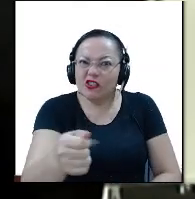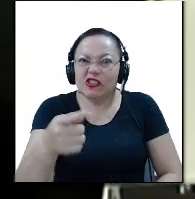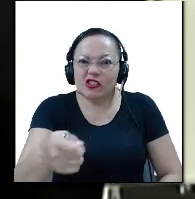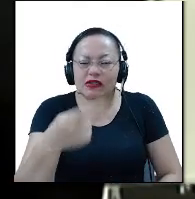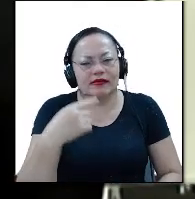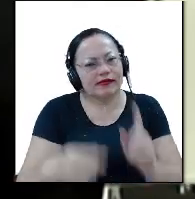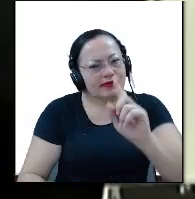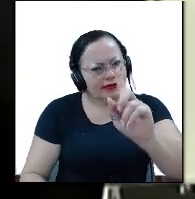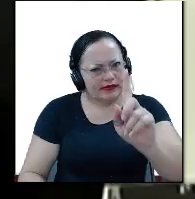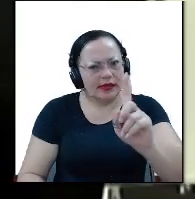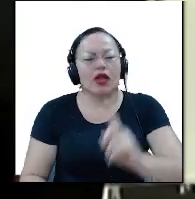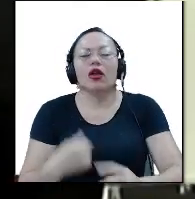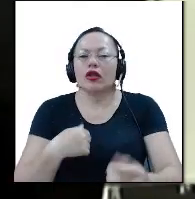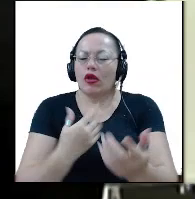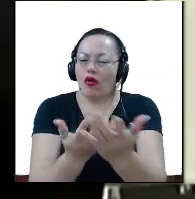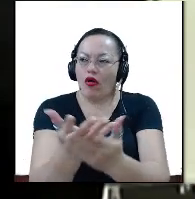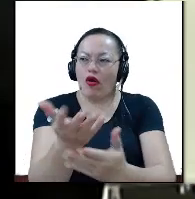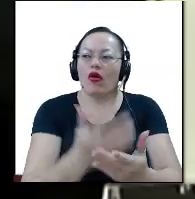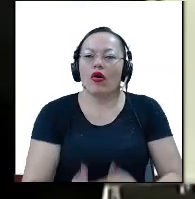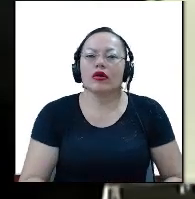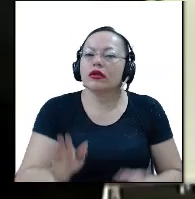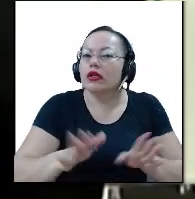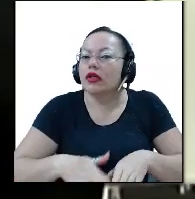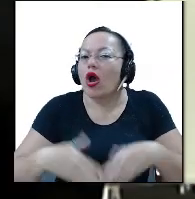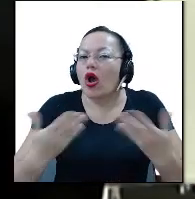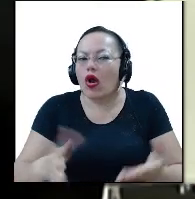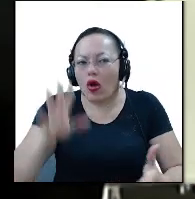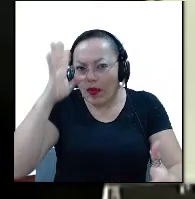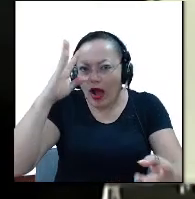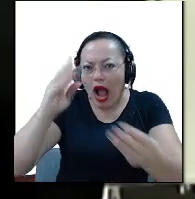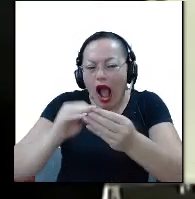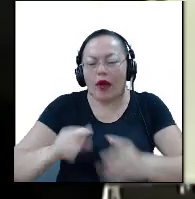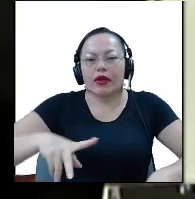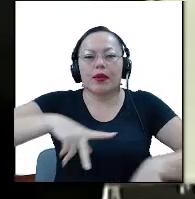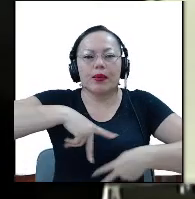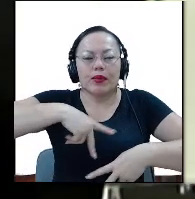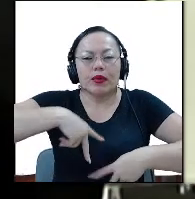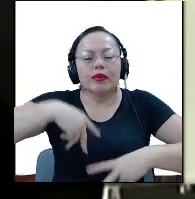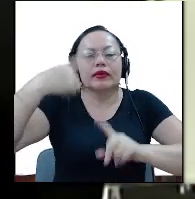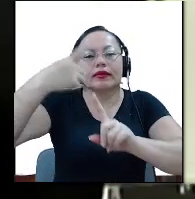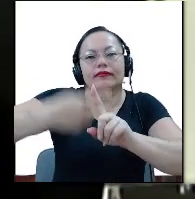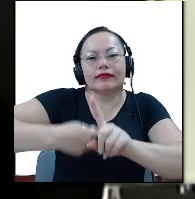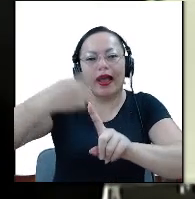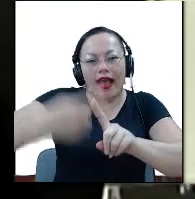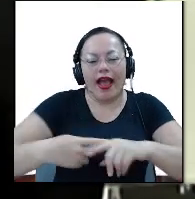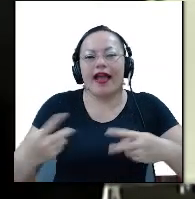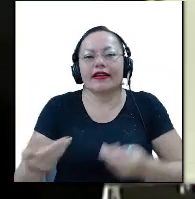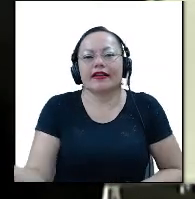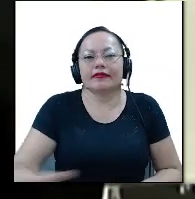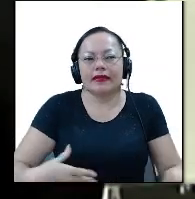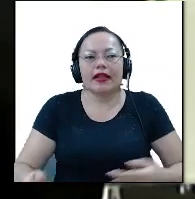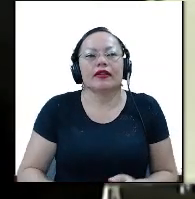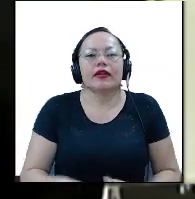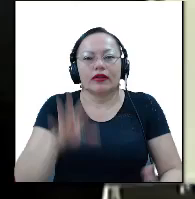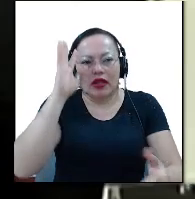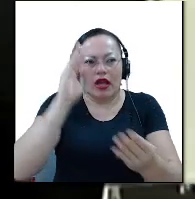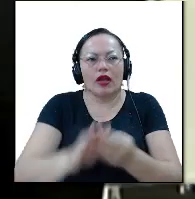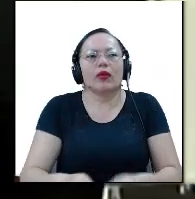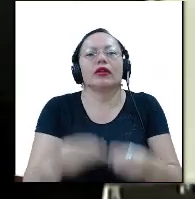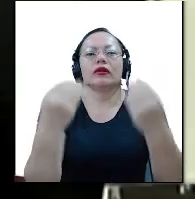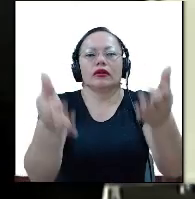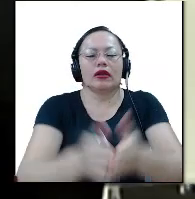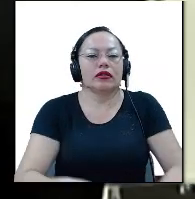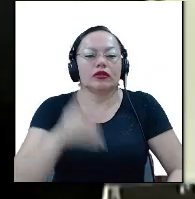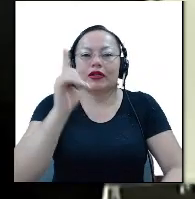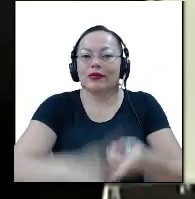yo le sugeriría que mire cómo llegar a algún acuerdo con el dueño del local comercial y entregue, si usted ve que no va a